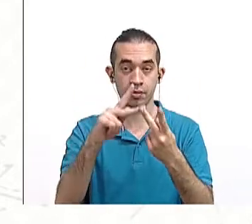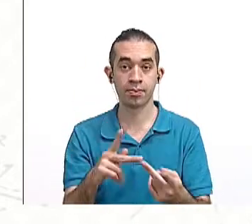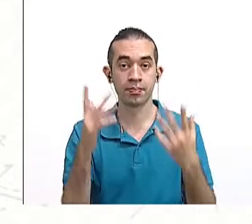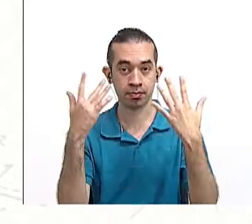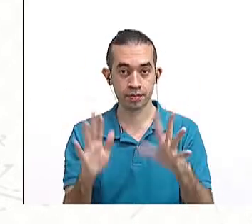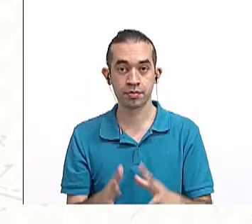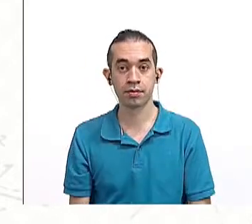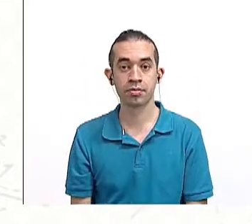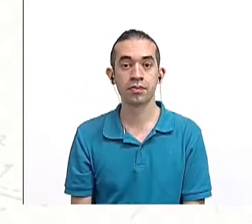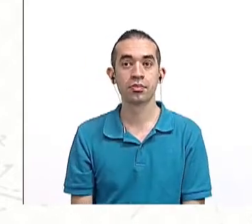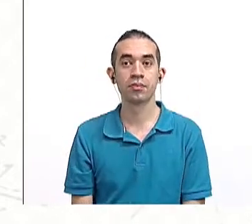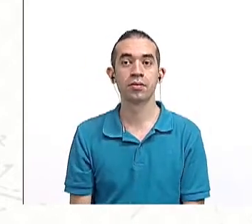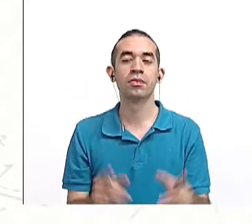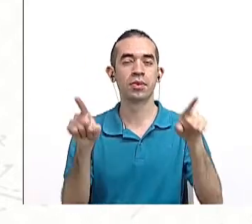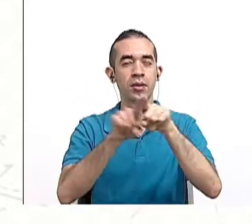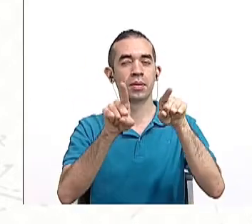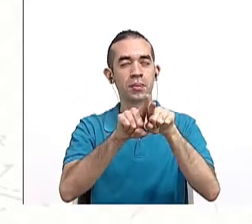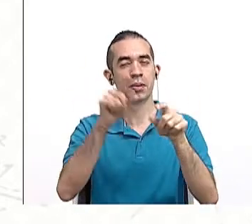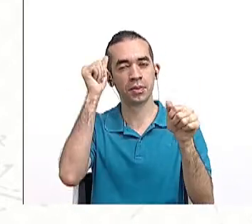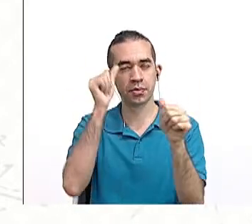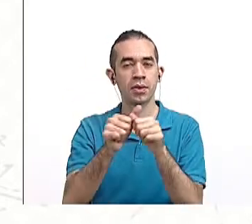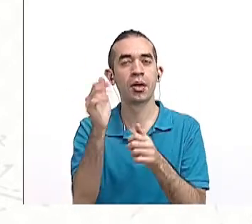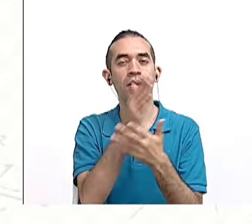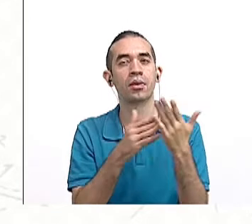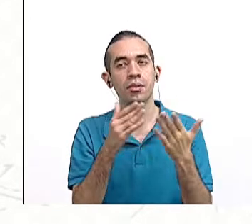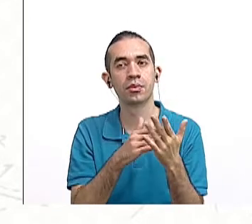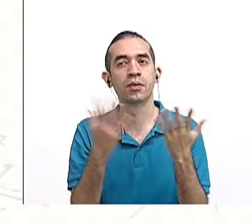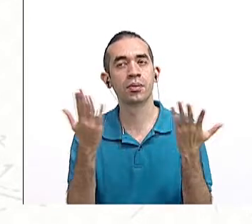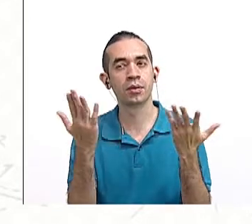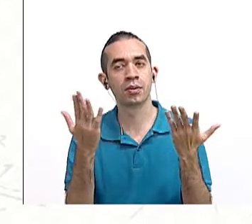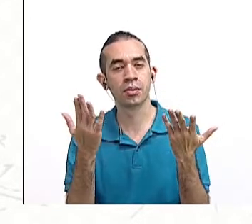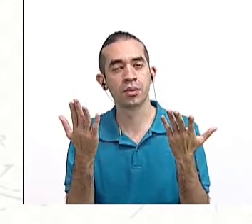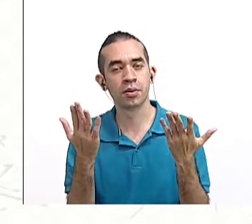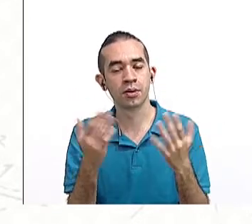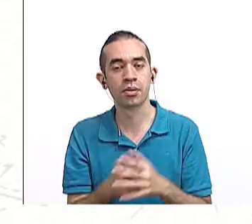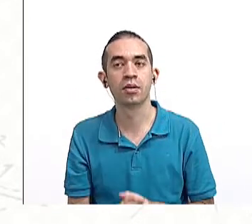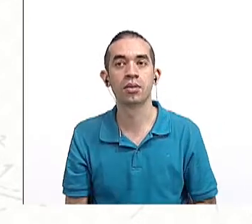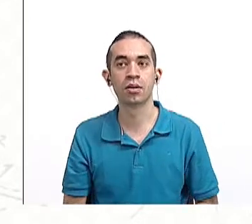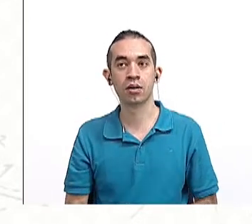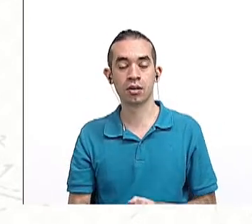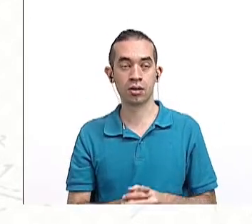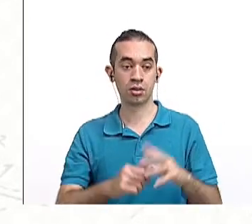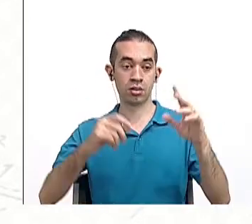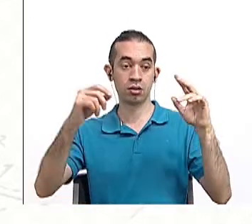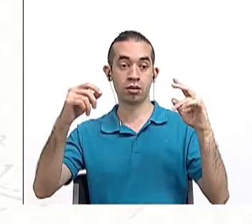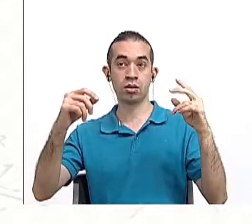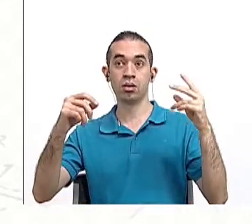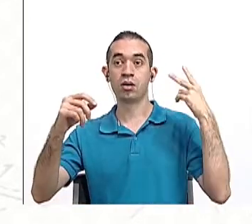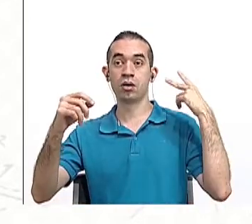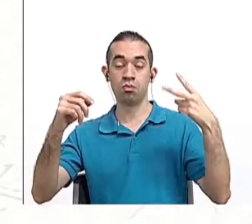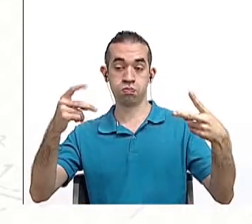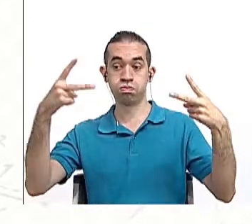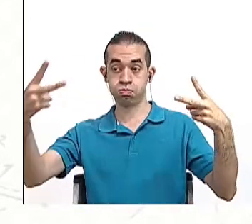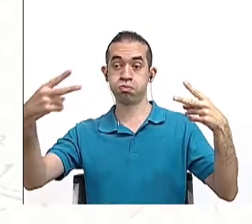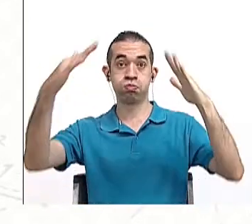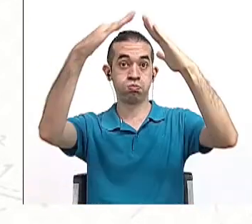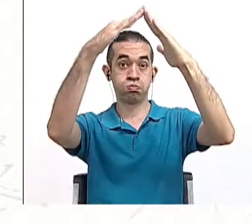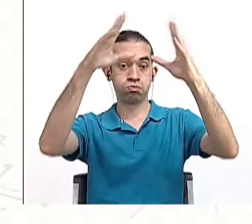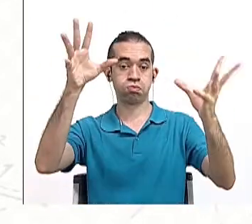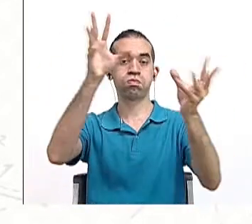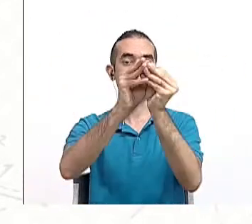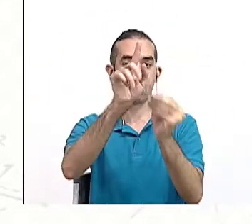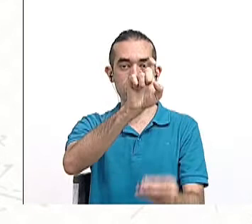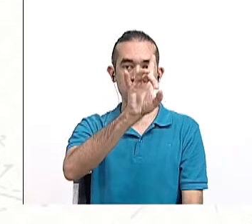también habíamos visto algo que era exacto que la suma de los ángulos internos es 180 entonces sabemos